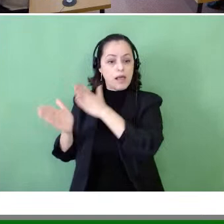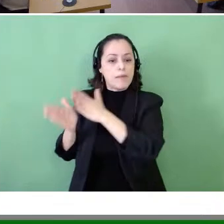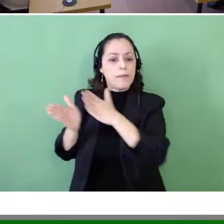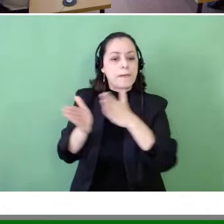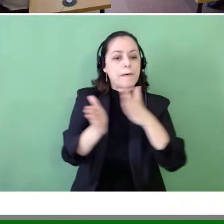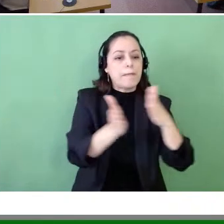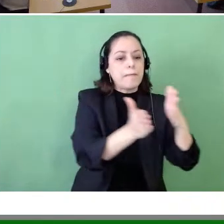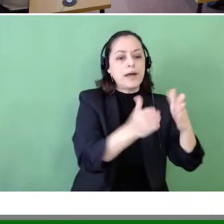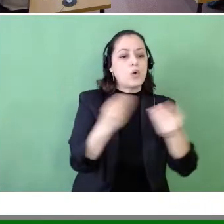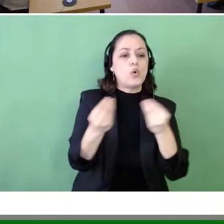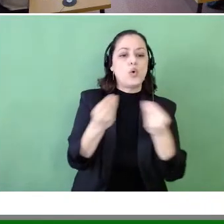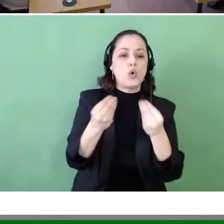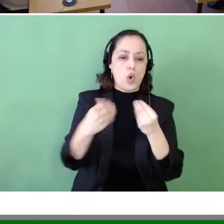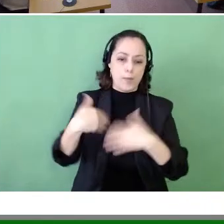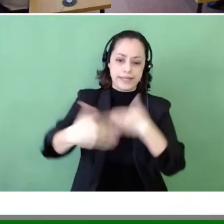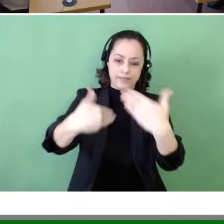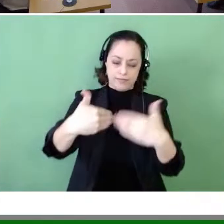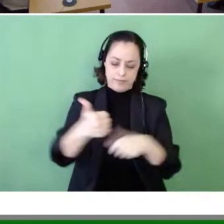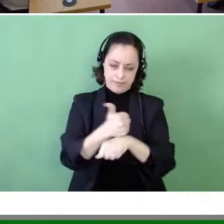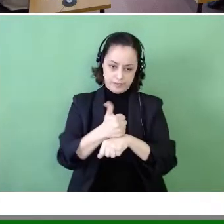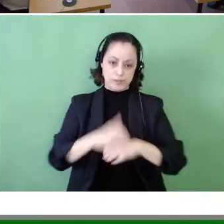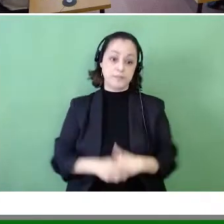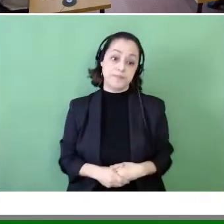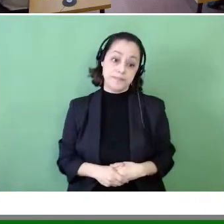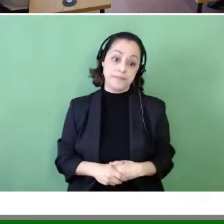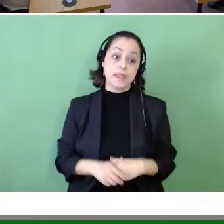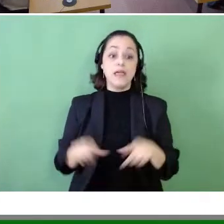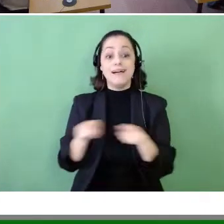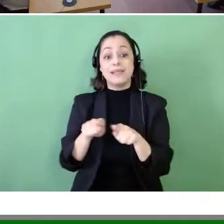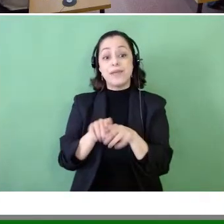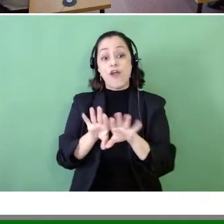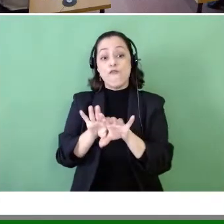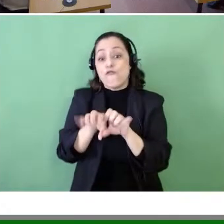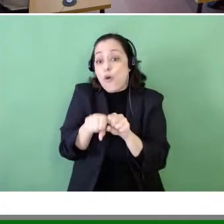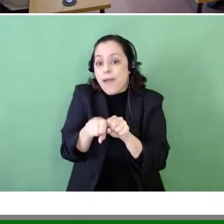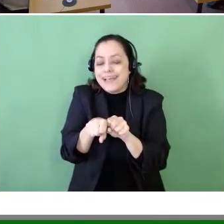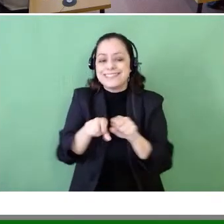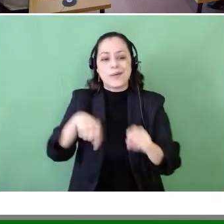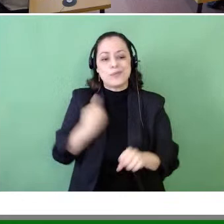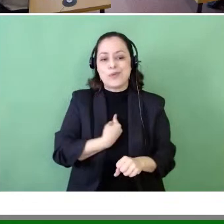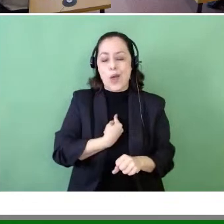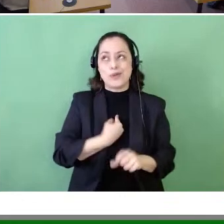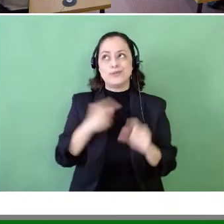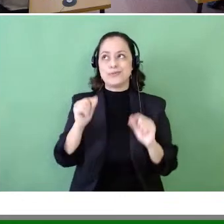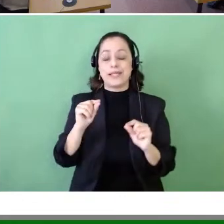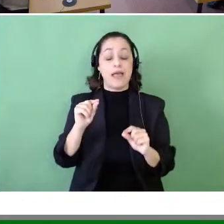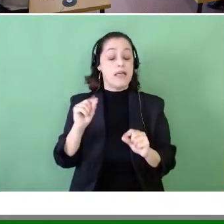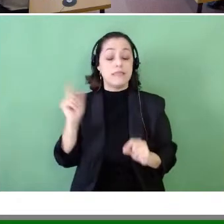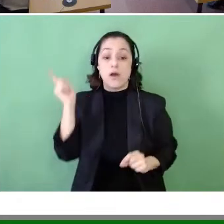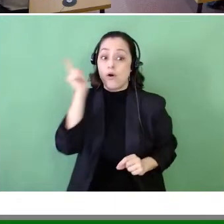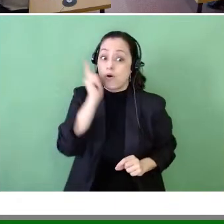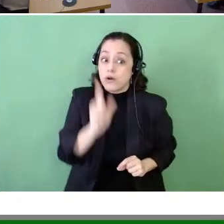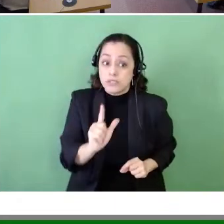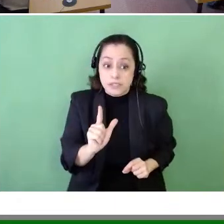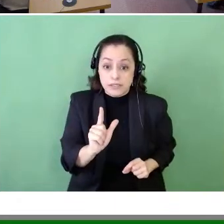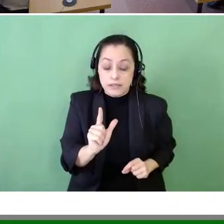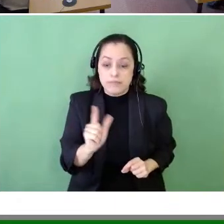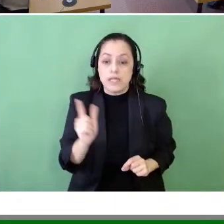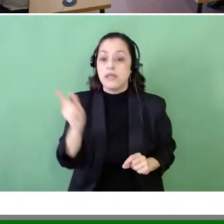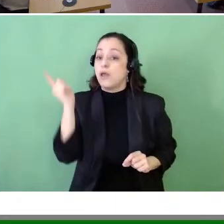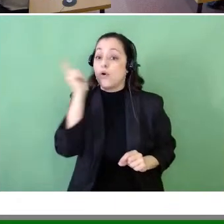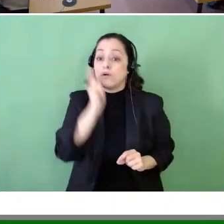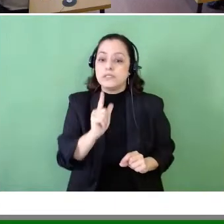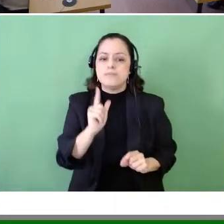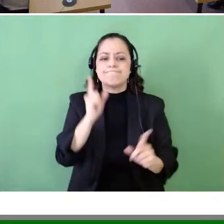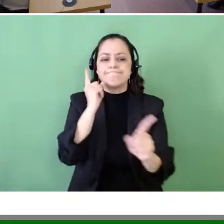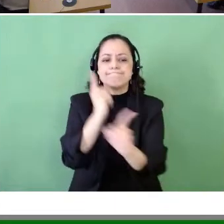formación, tuvimos un límite que fue que no pudimos cuestionar por qué los contenidos habían contribuido o no, porque